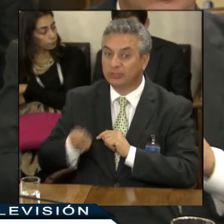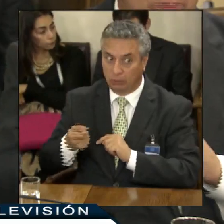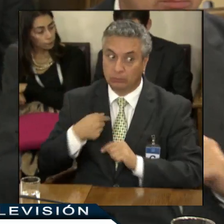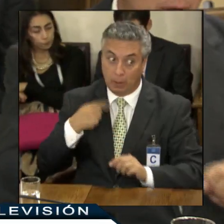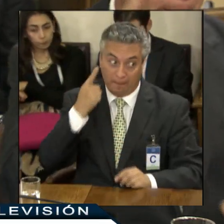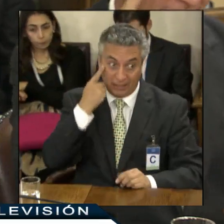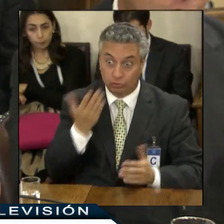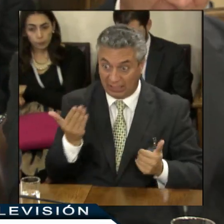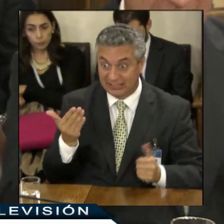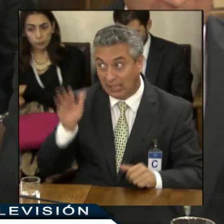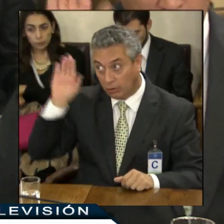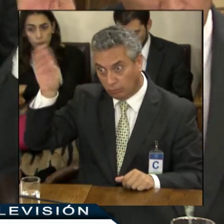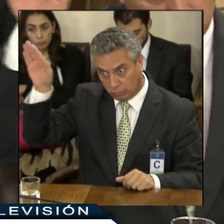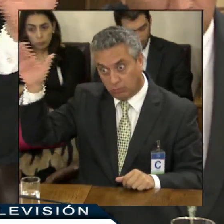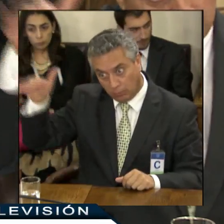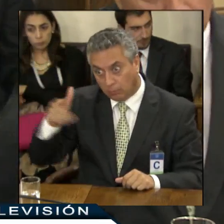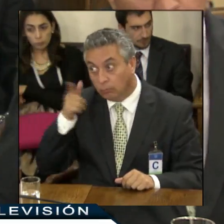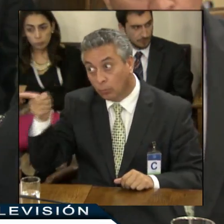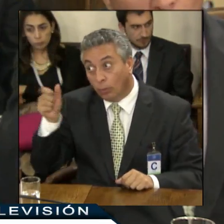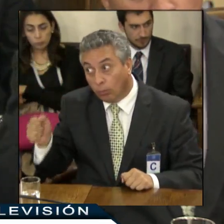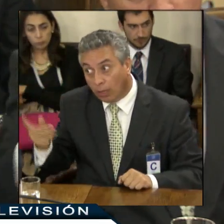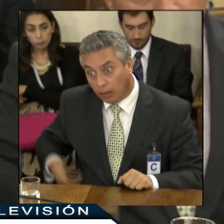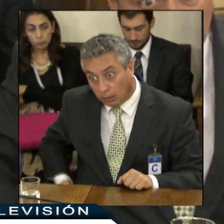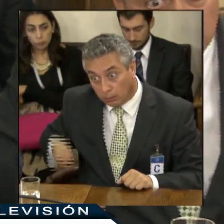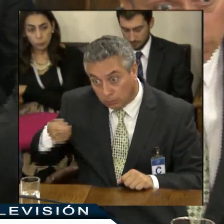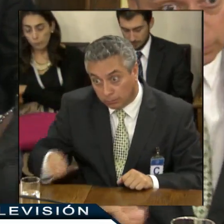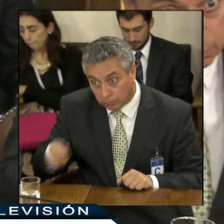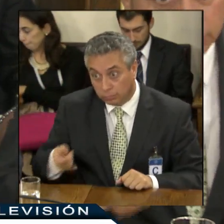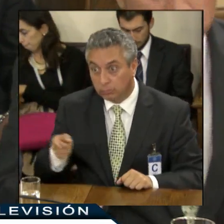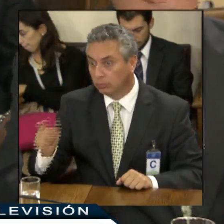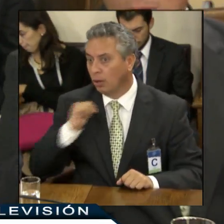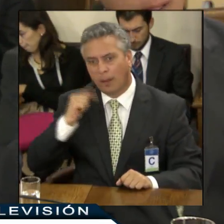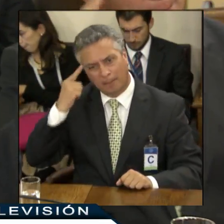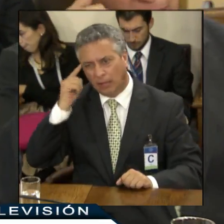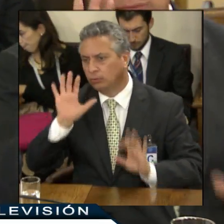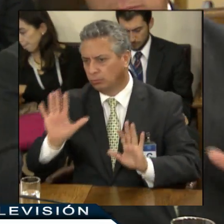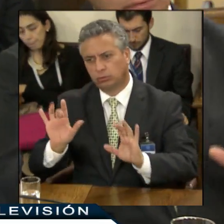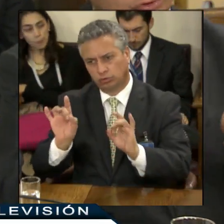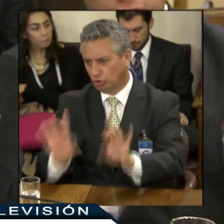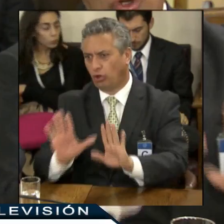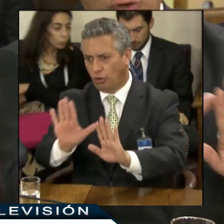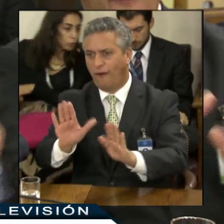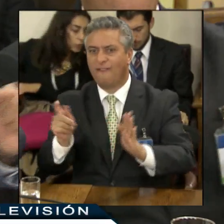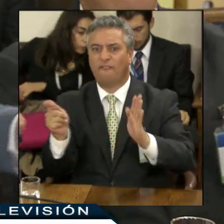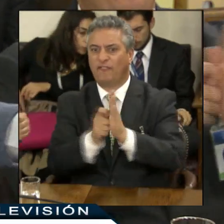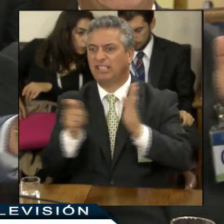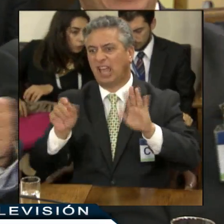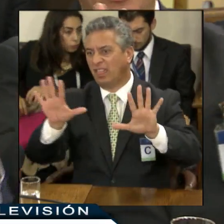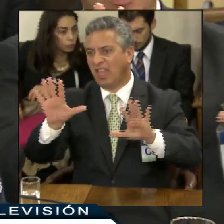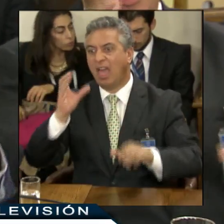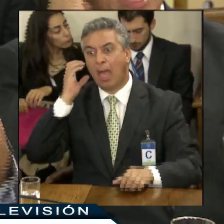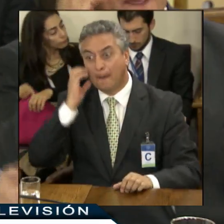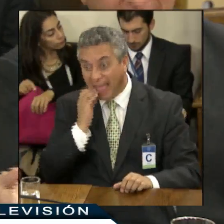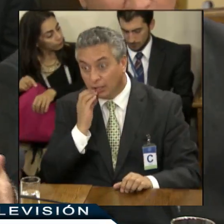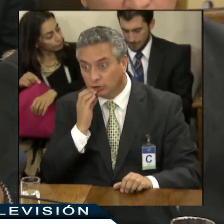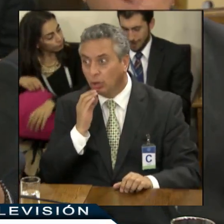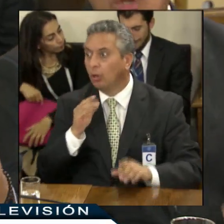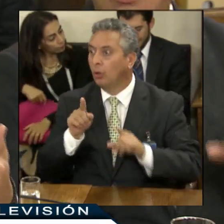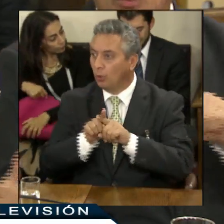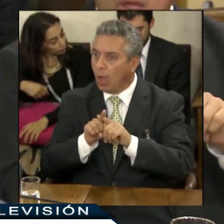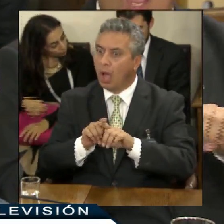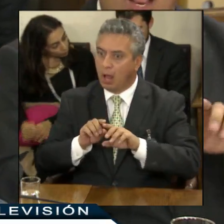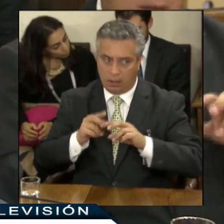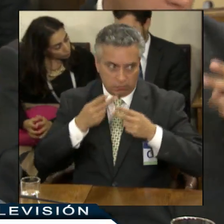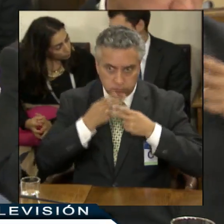conversación ese diálogo no obstante yo creo que hay que mantener la fecha del 10 de mayo votar eh da la señal política